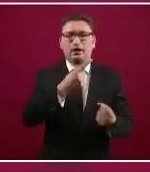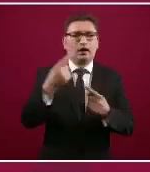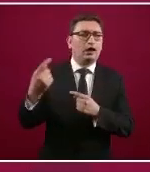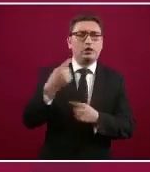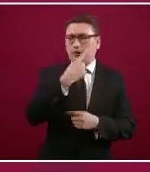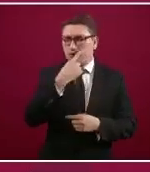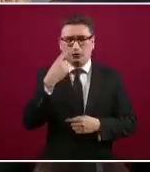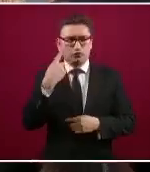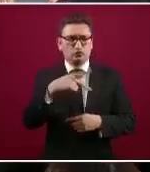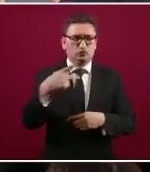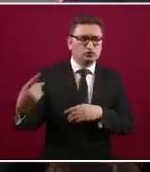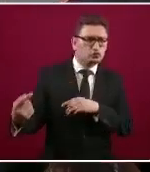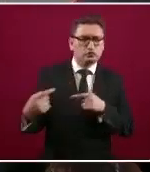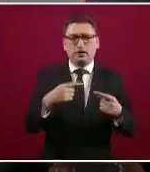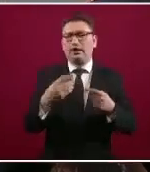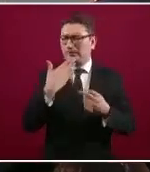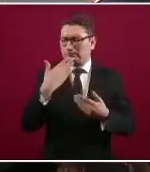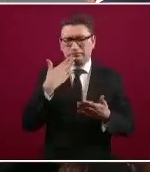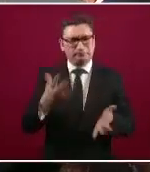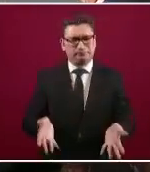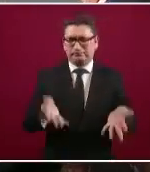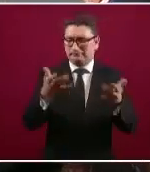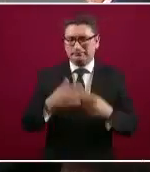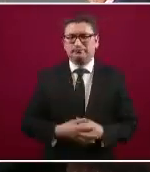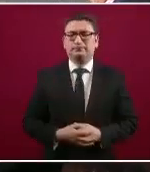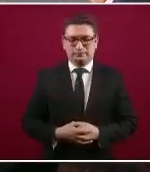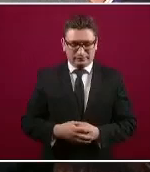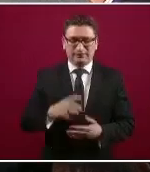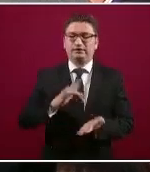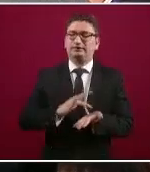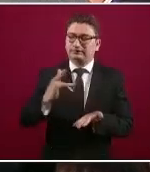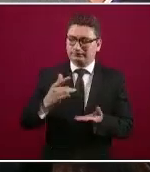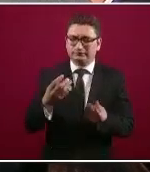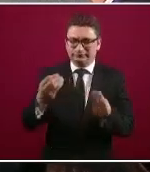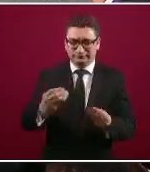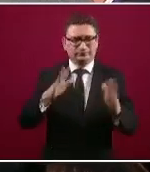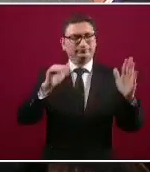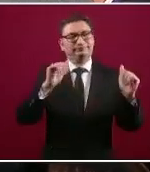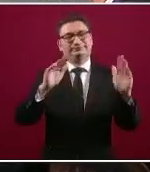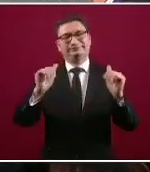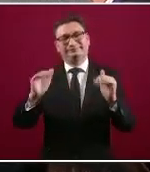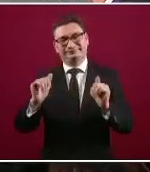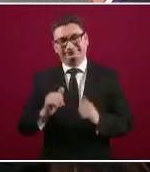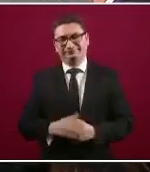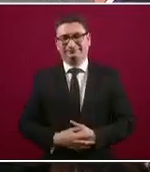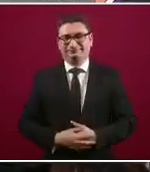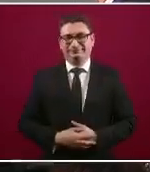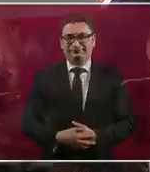Bueno, muchas gracias. Adiós, adiós.